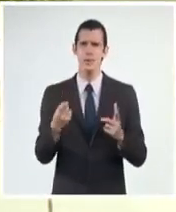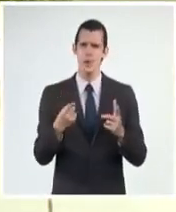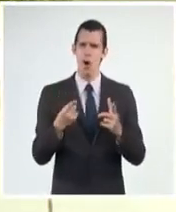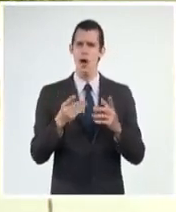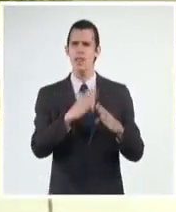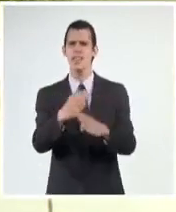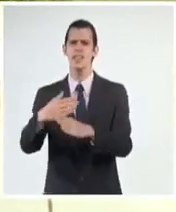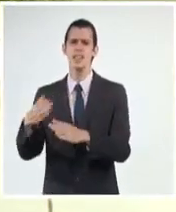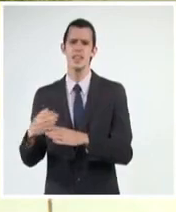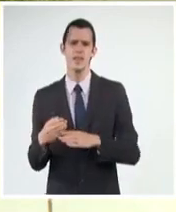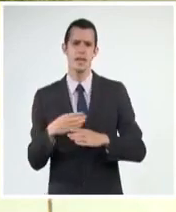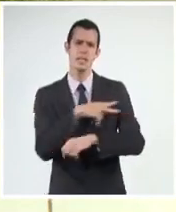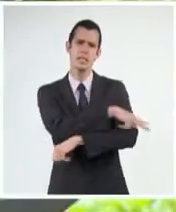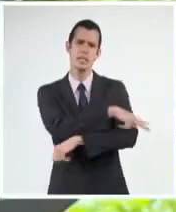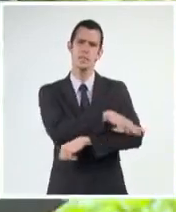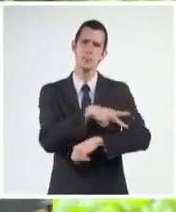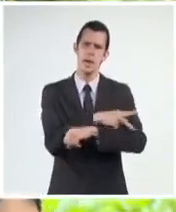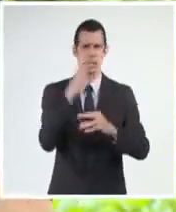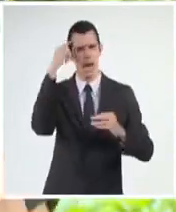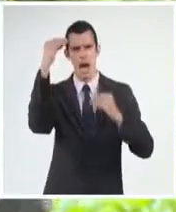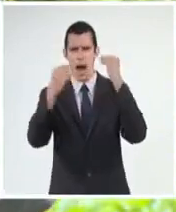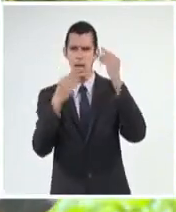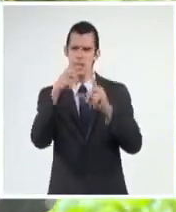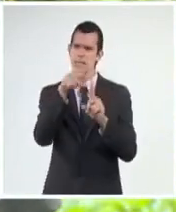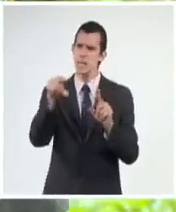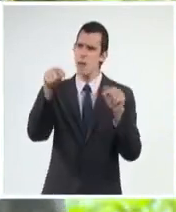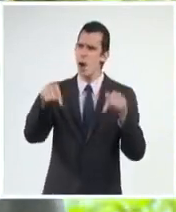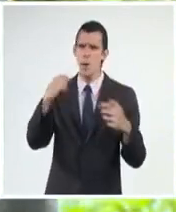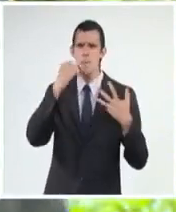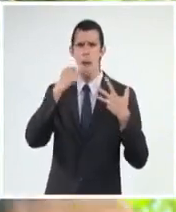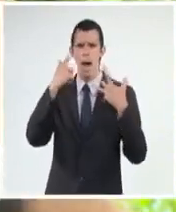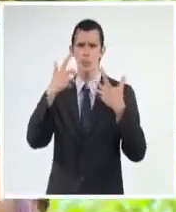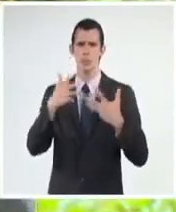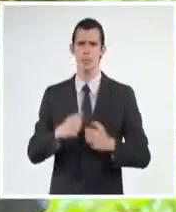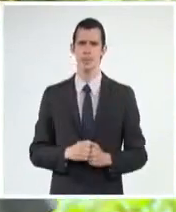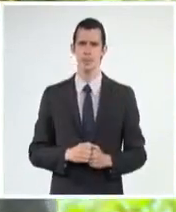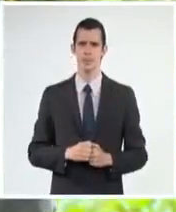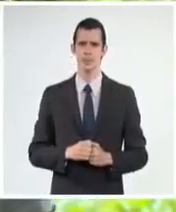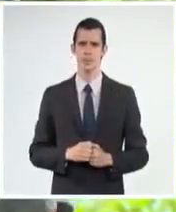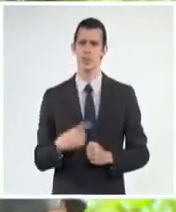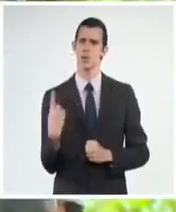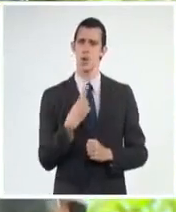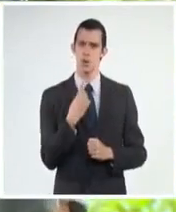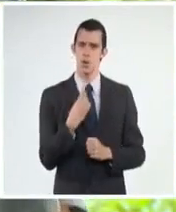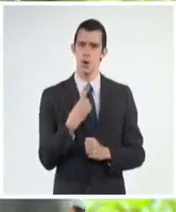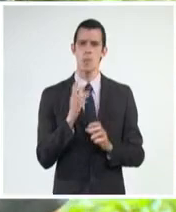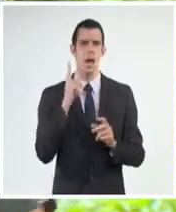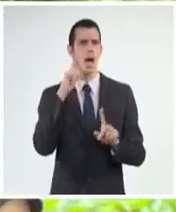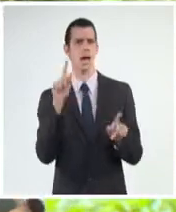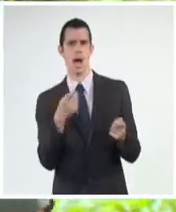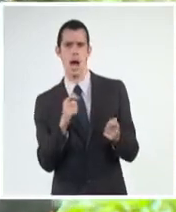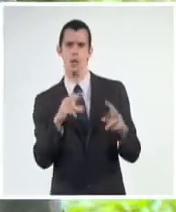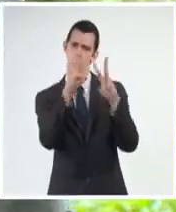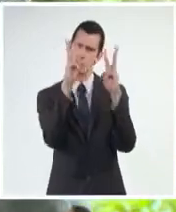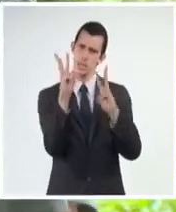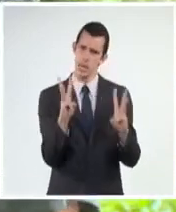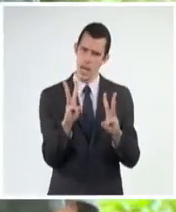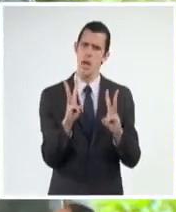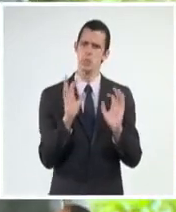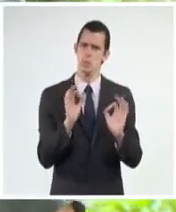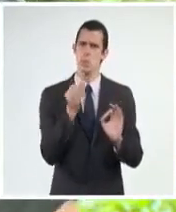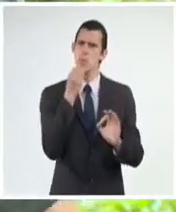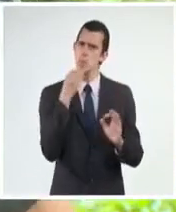inglés también, para hacer partícipes a todos desde organizaciones de la sociedad civil cubana nucleados en torno a Casa de